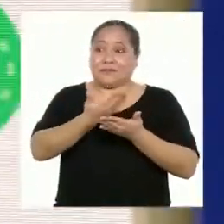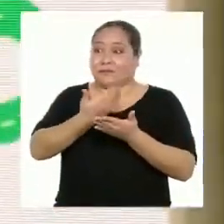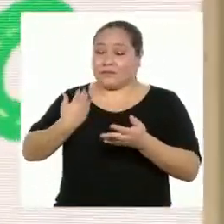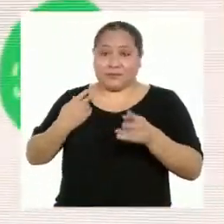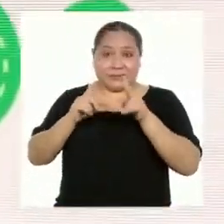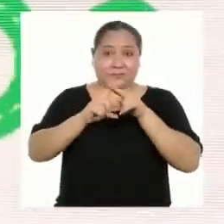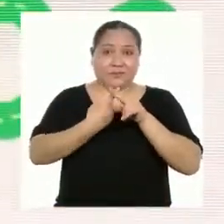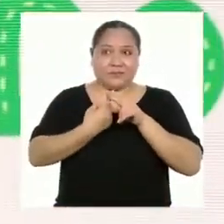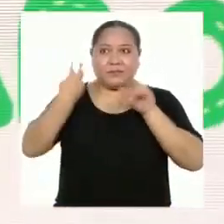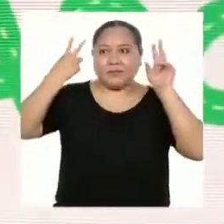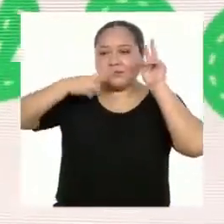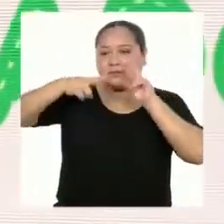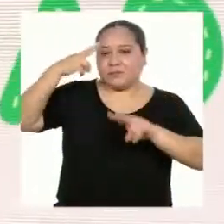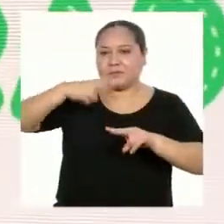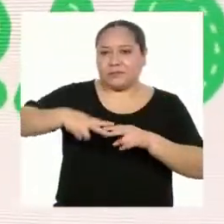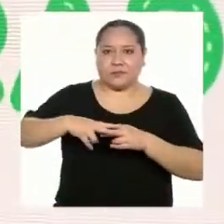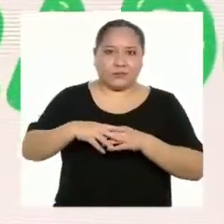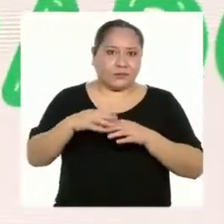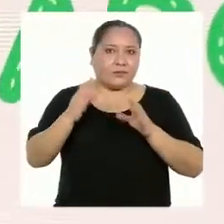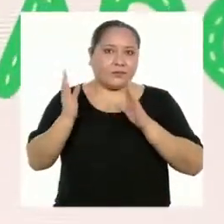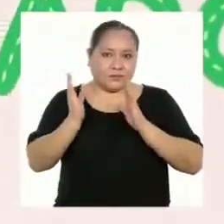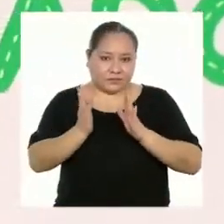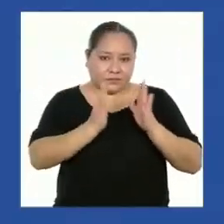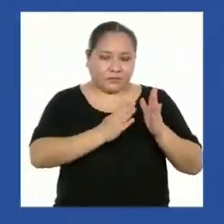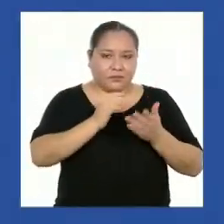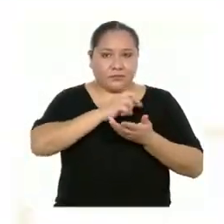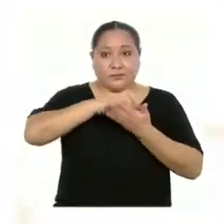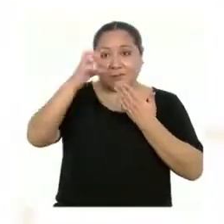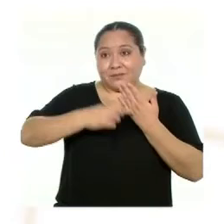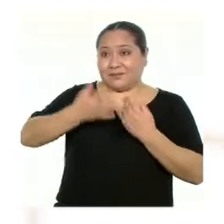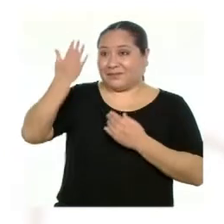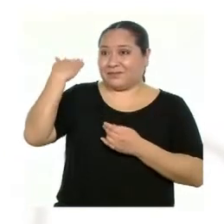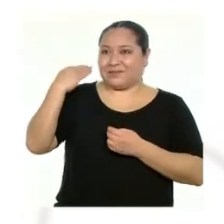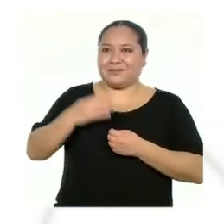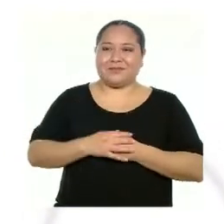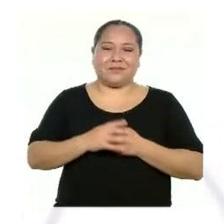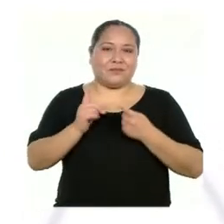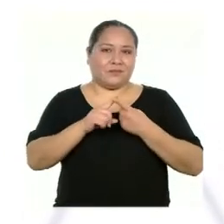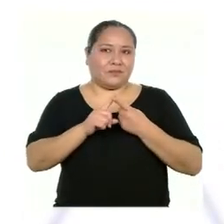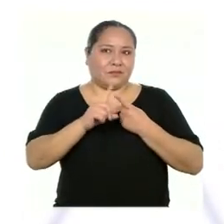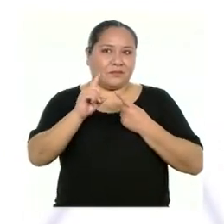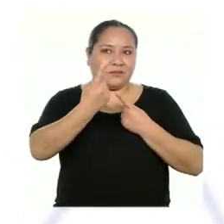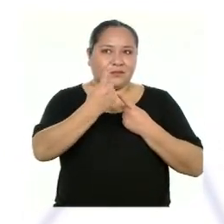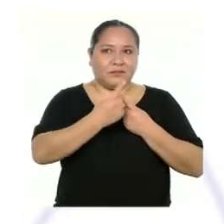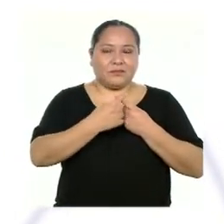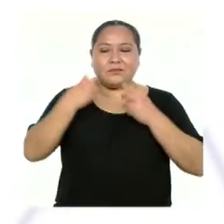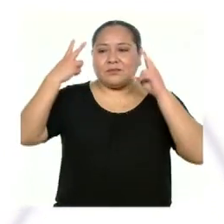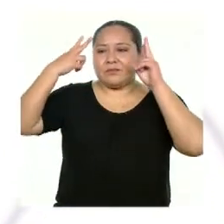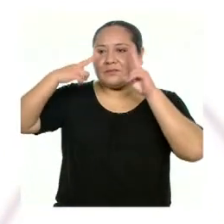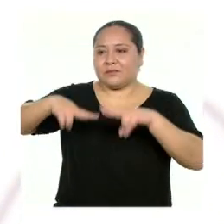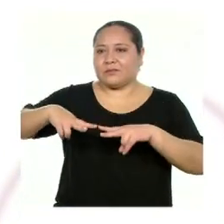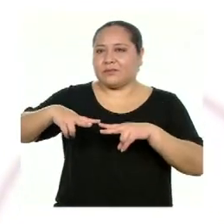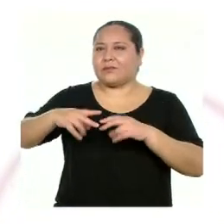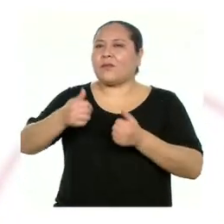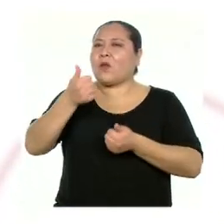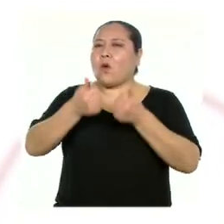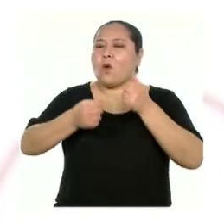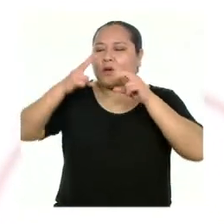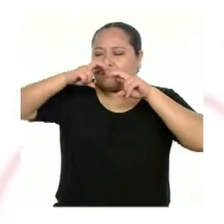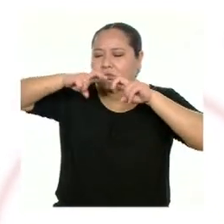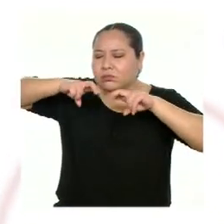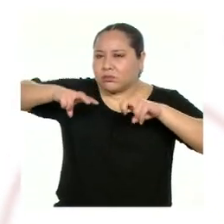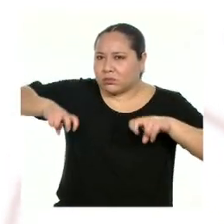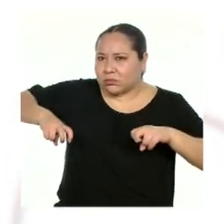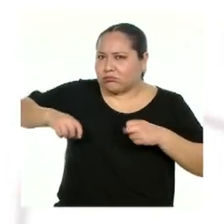empezar, revisemos lo que hemos hecho en programas anteriores. Primero, determinamos qué vamos a investigar o